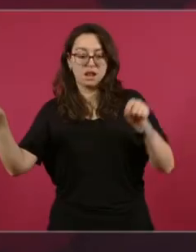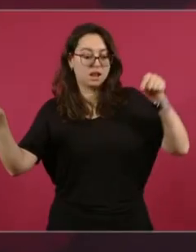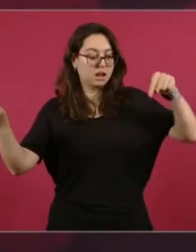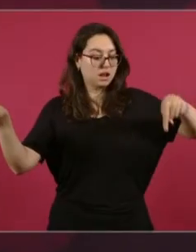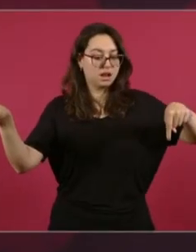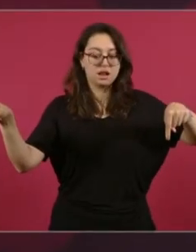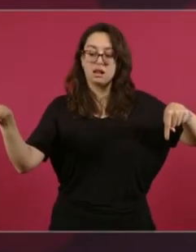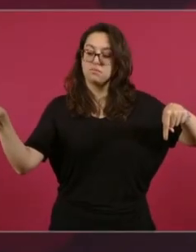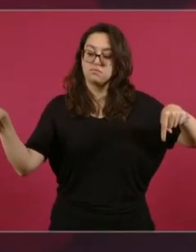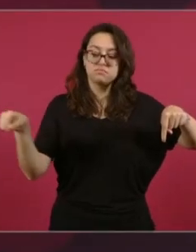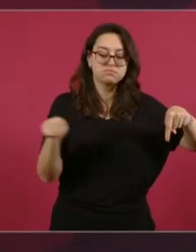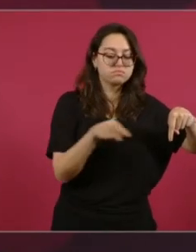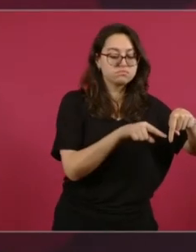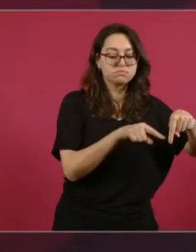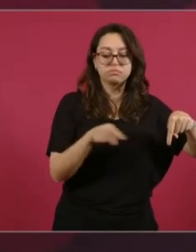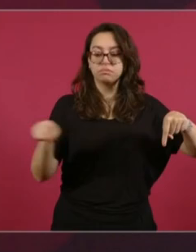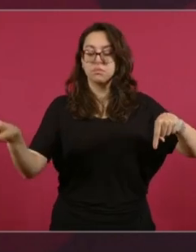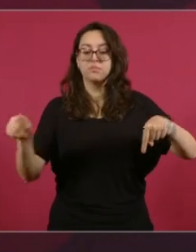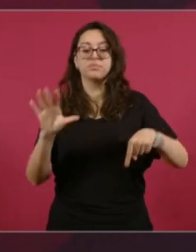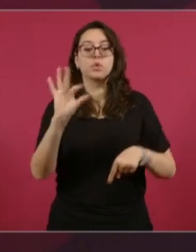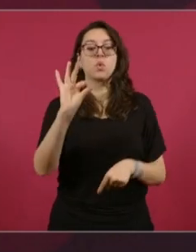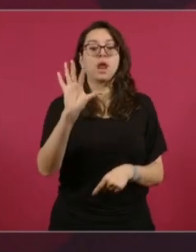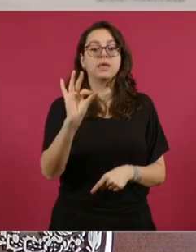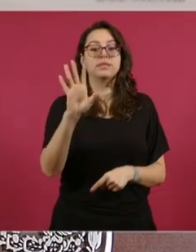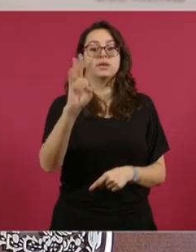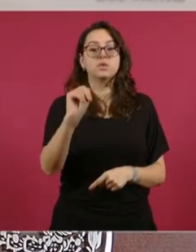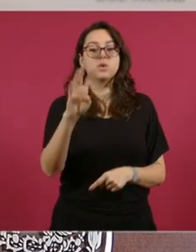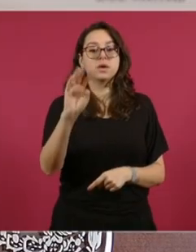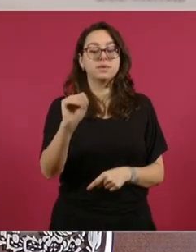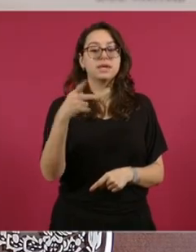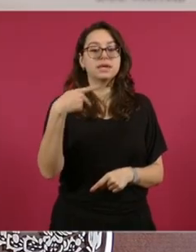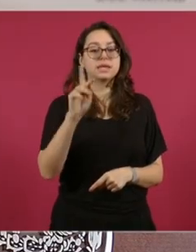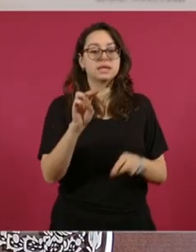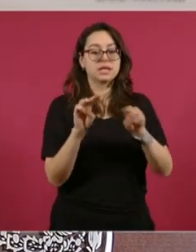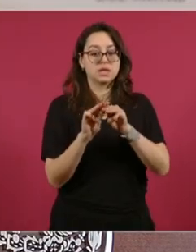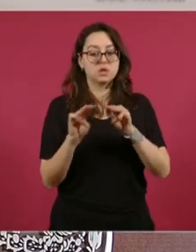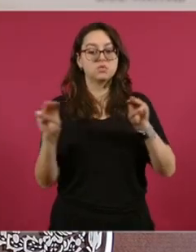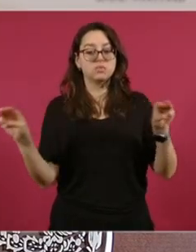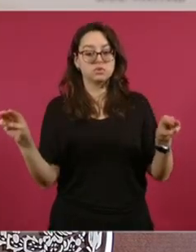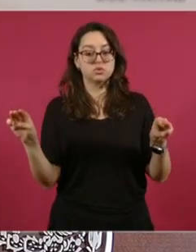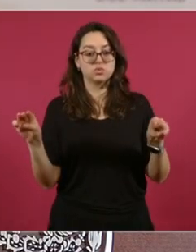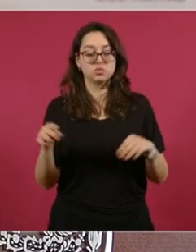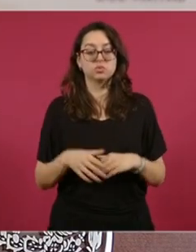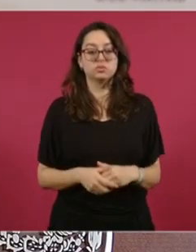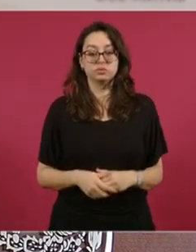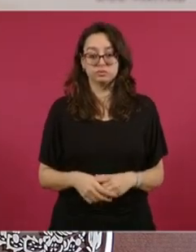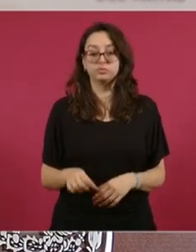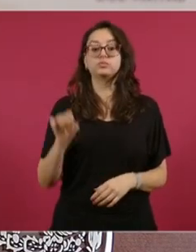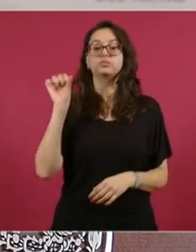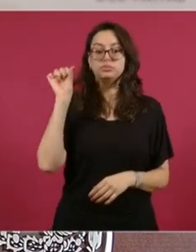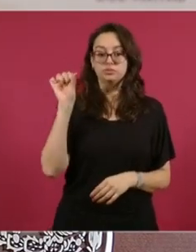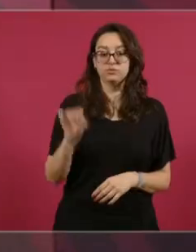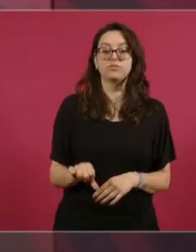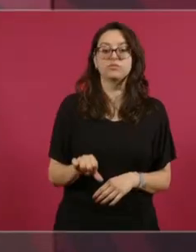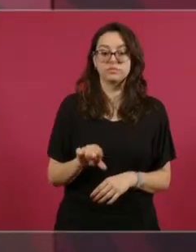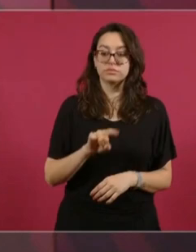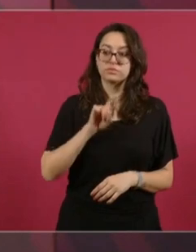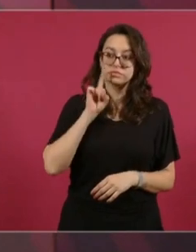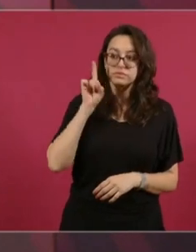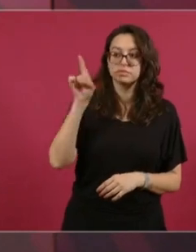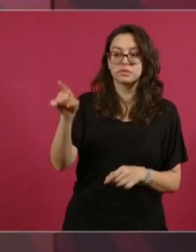Sinacantepec a Santa Fe, son como 49 kilómetros. Hoy voy a subir el Cerro de las